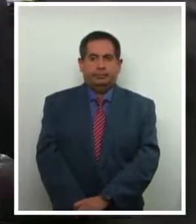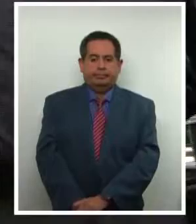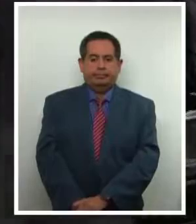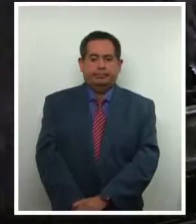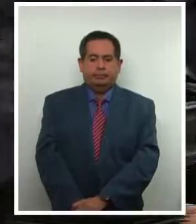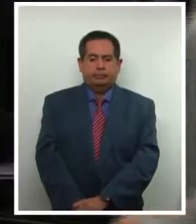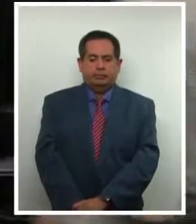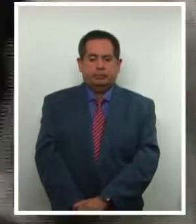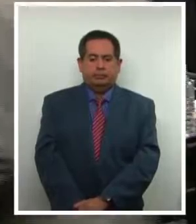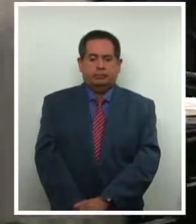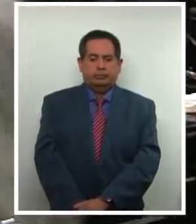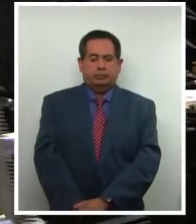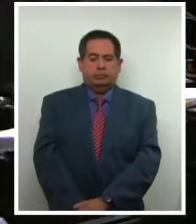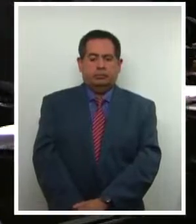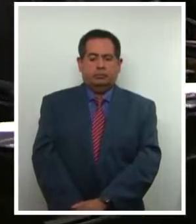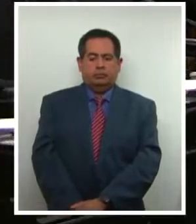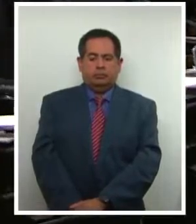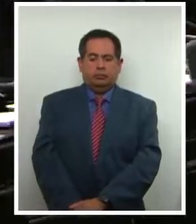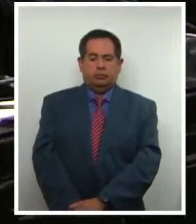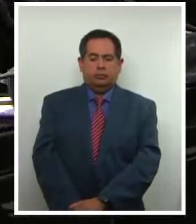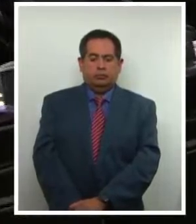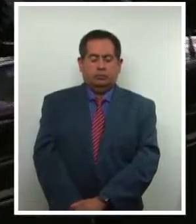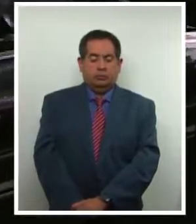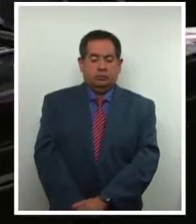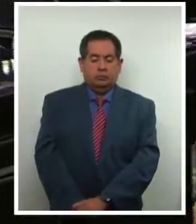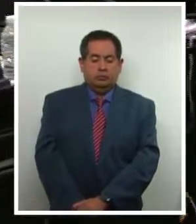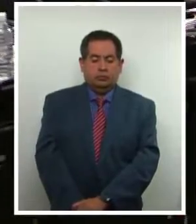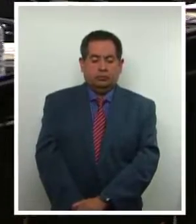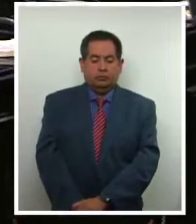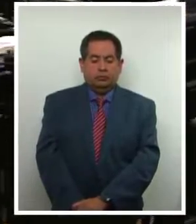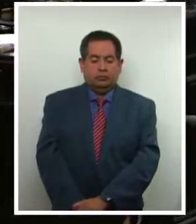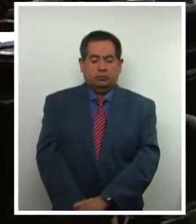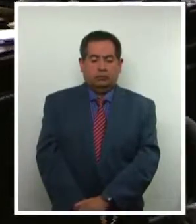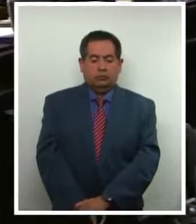Aquí es... Que vas a ir leyendo uno por uno.